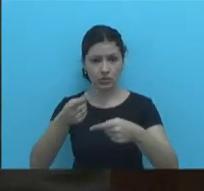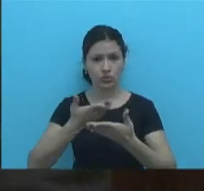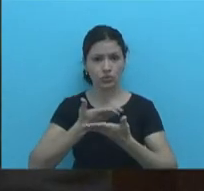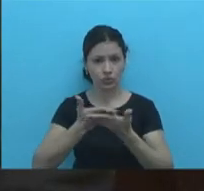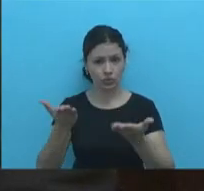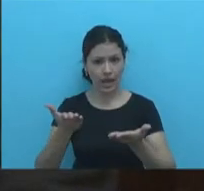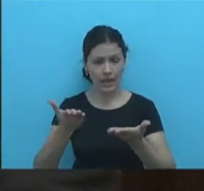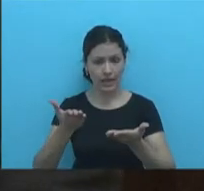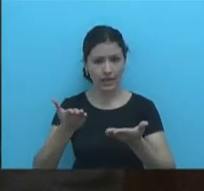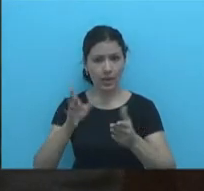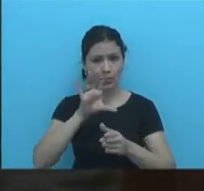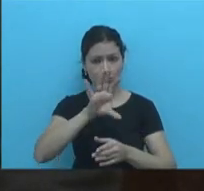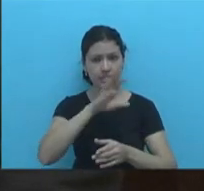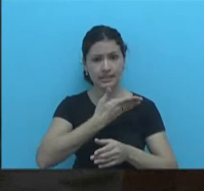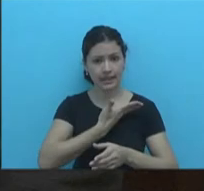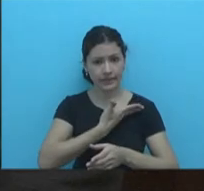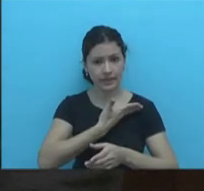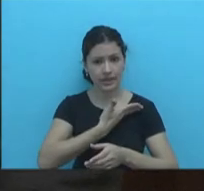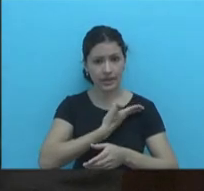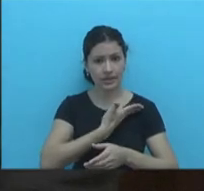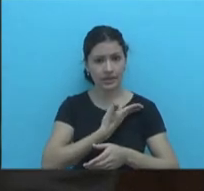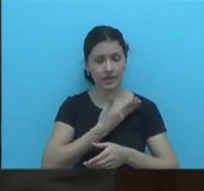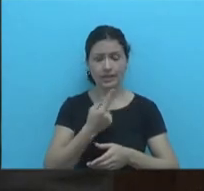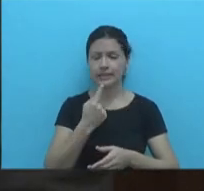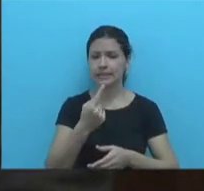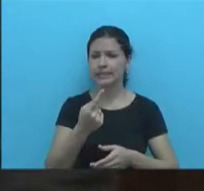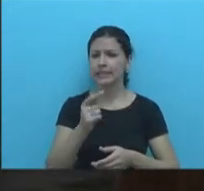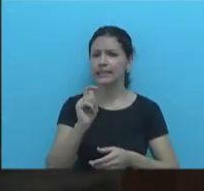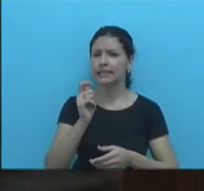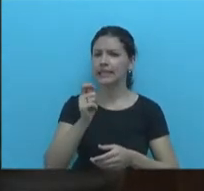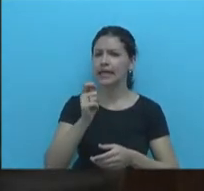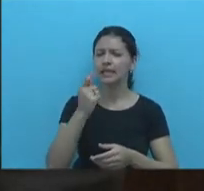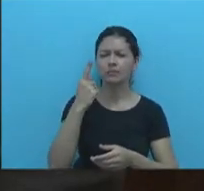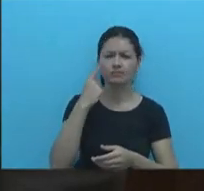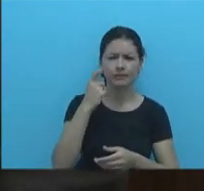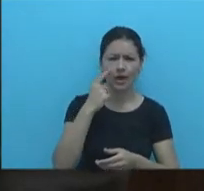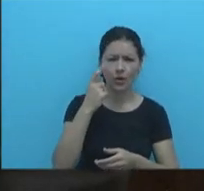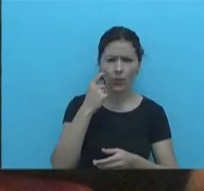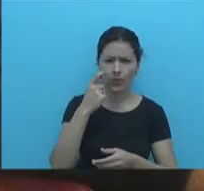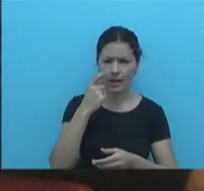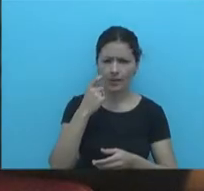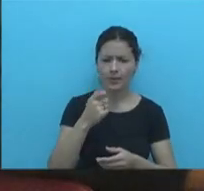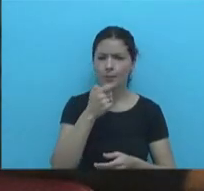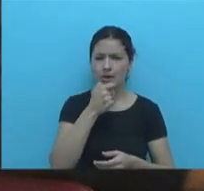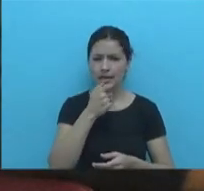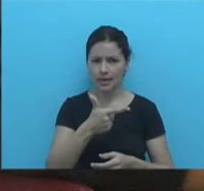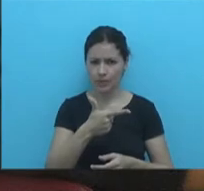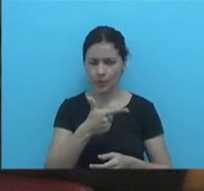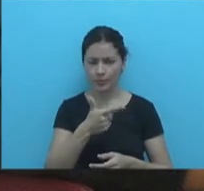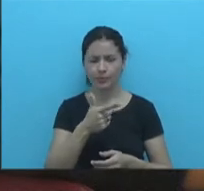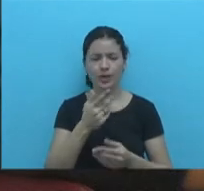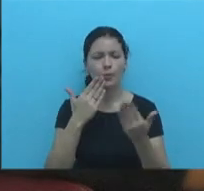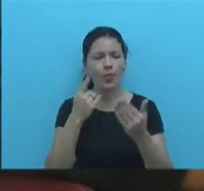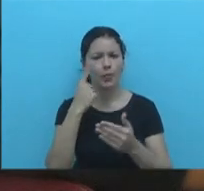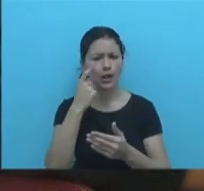Desarrollo Social de la provincia el encargado, no es claro quién es el ente regulador precisamente. Por ejemplo, para controlar